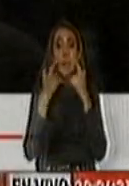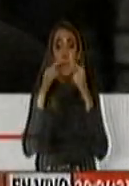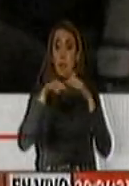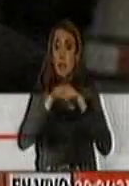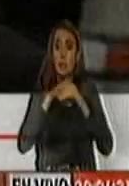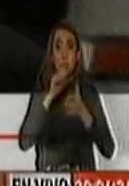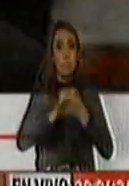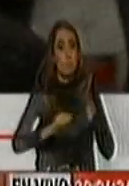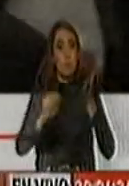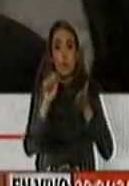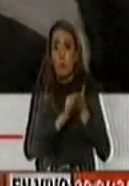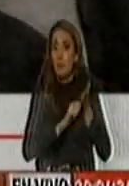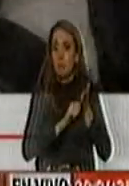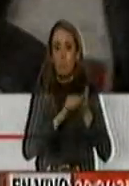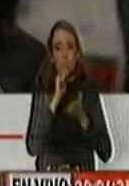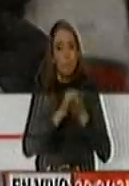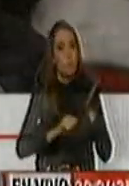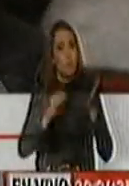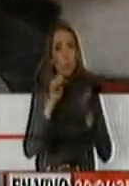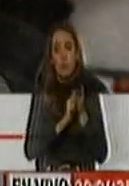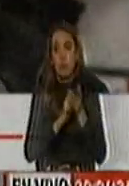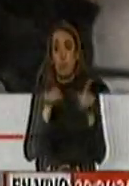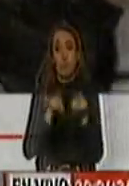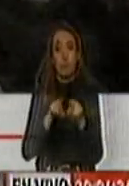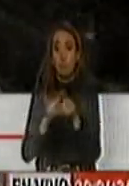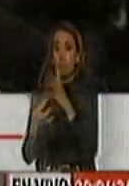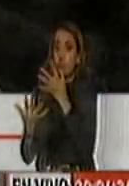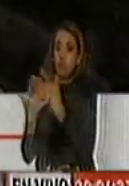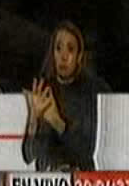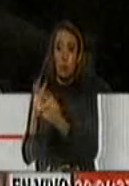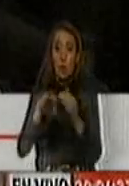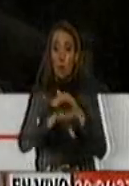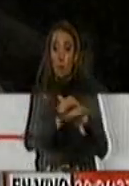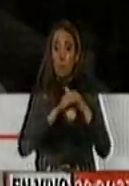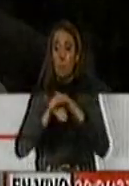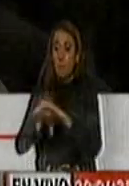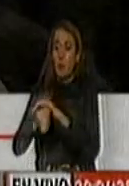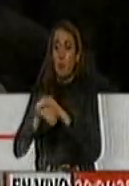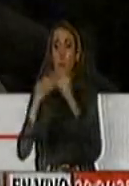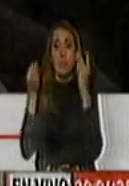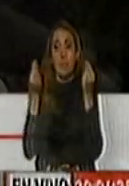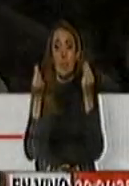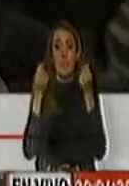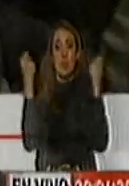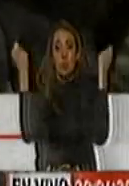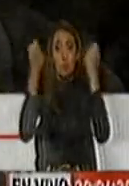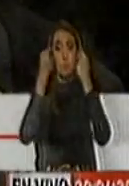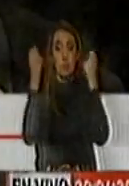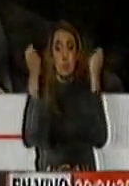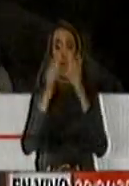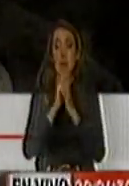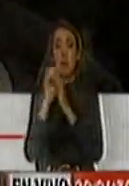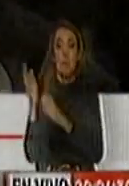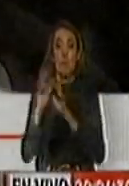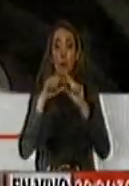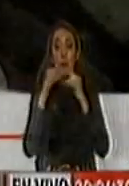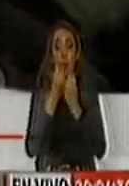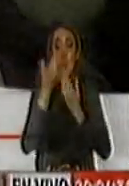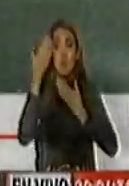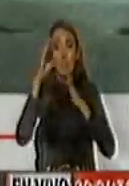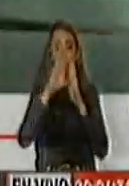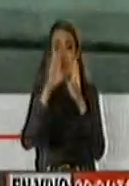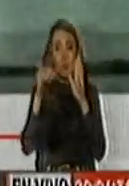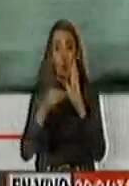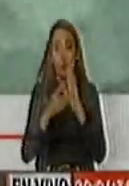dinero de campaña, era un delito electoral y también un delito formal, sancionado por el Código